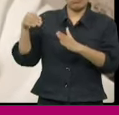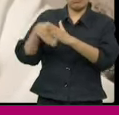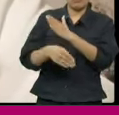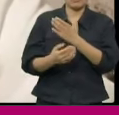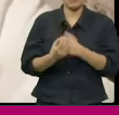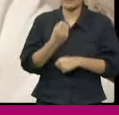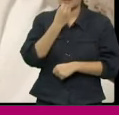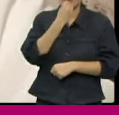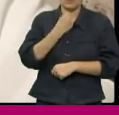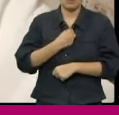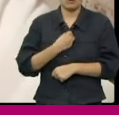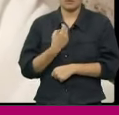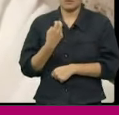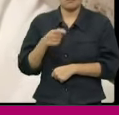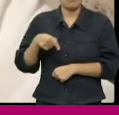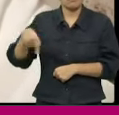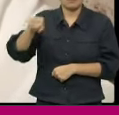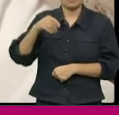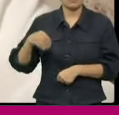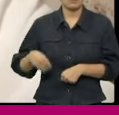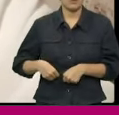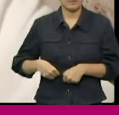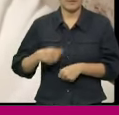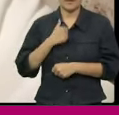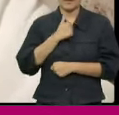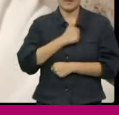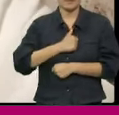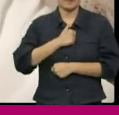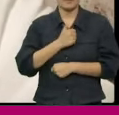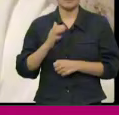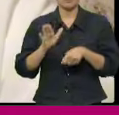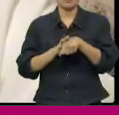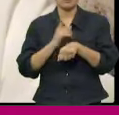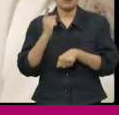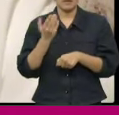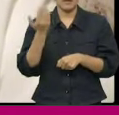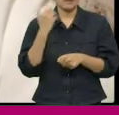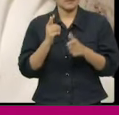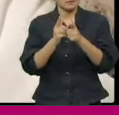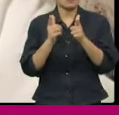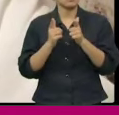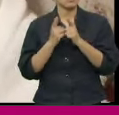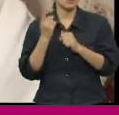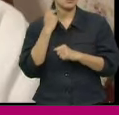una lástima, porque de verdad era una opción partidaria muy importante. Lo fue.